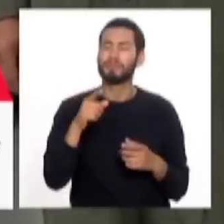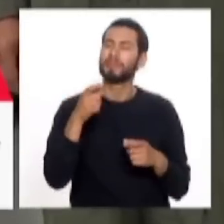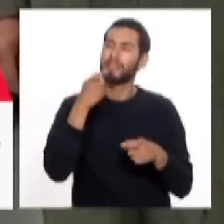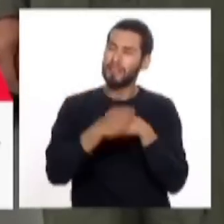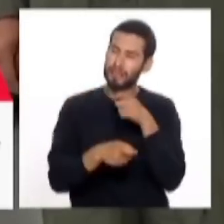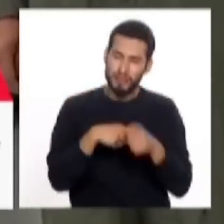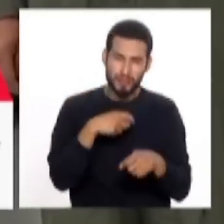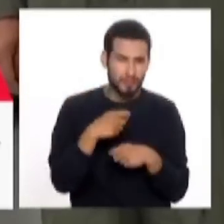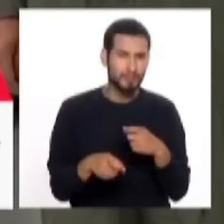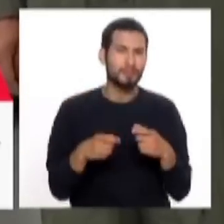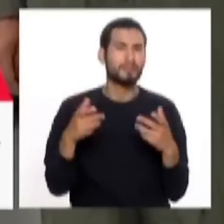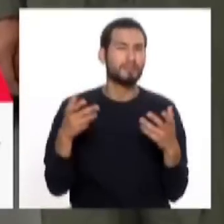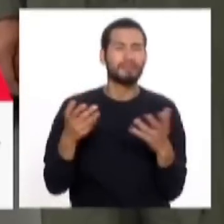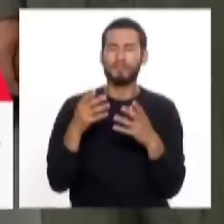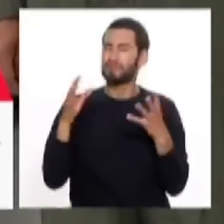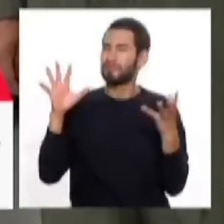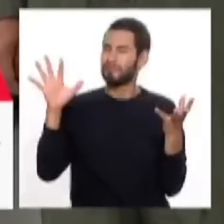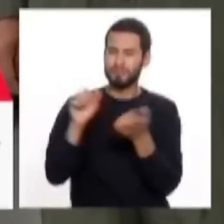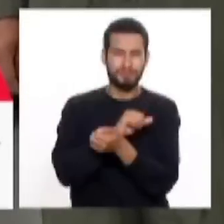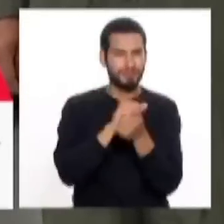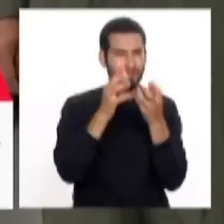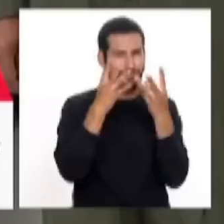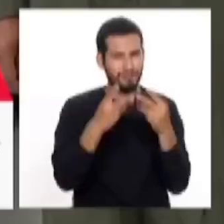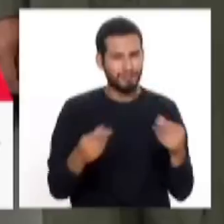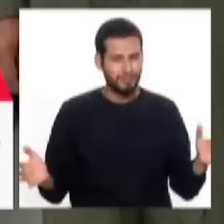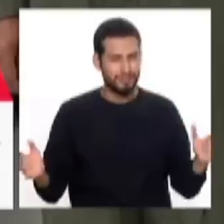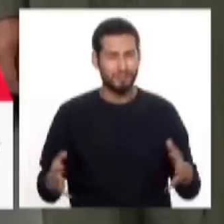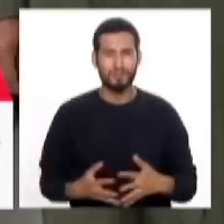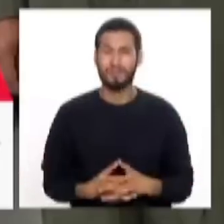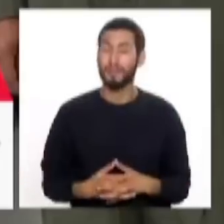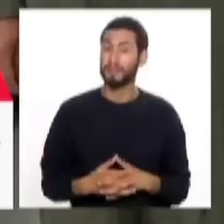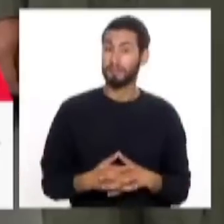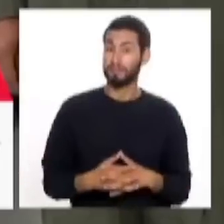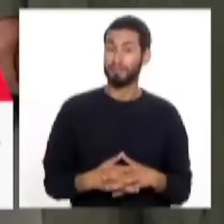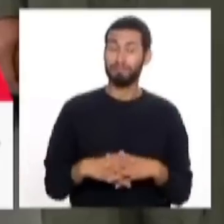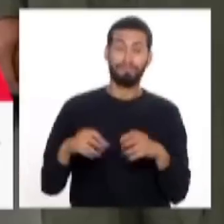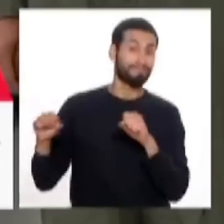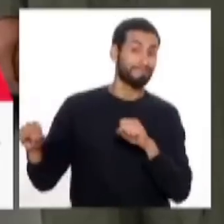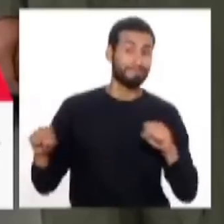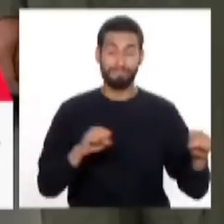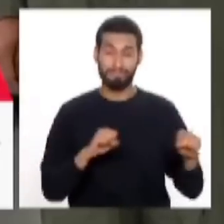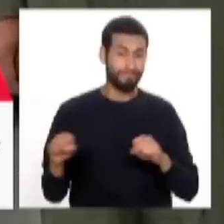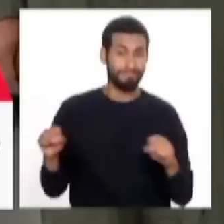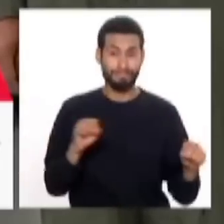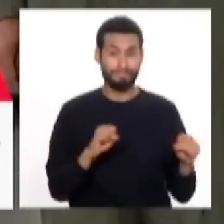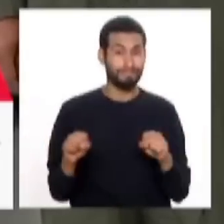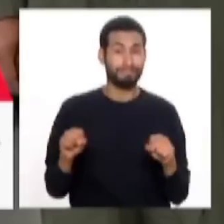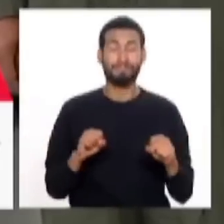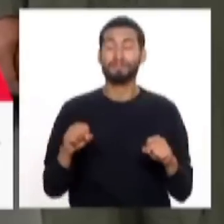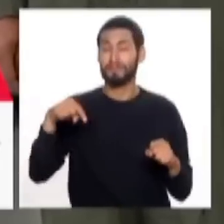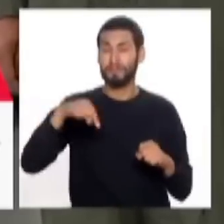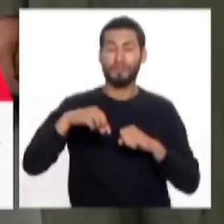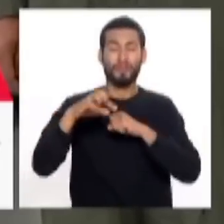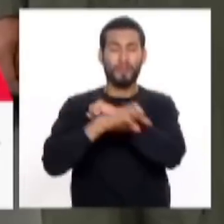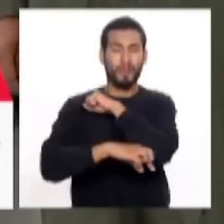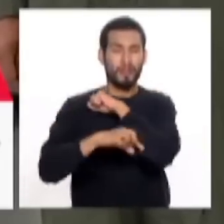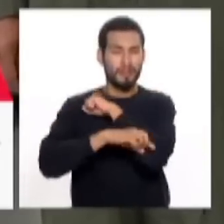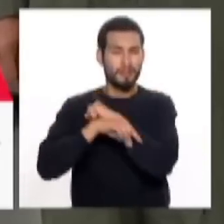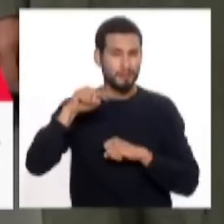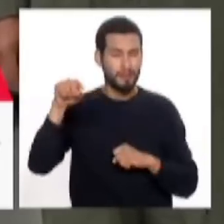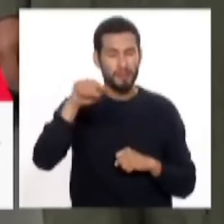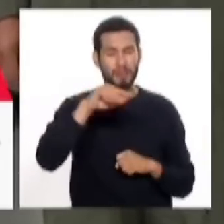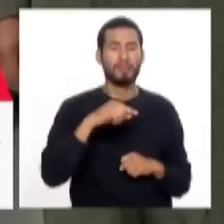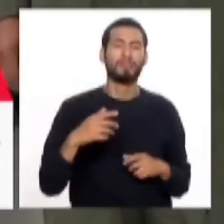daños, destrucción y desolación. Los fuertes sismos que han azotado a nuestros países,